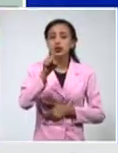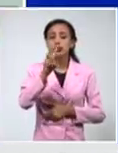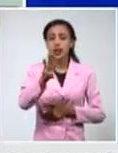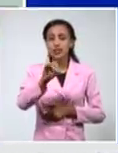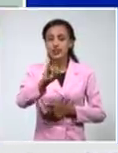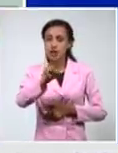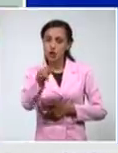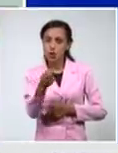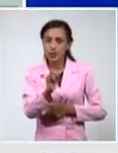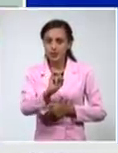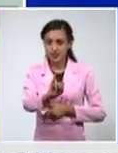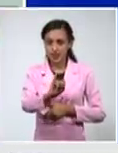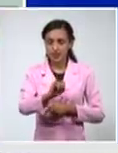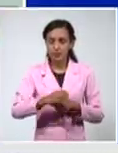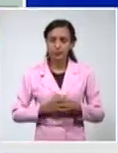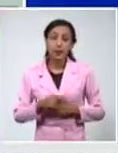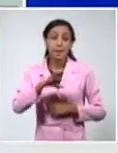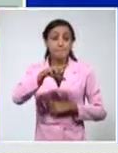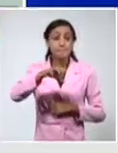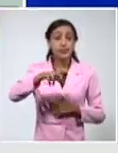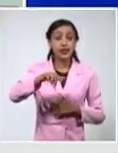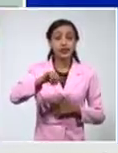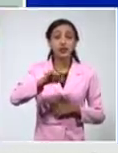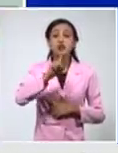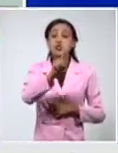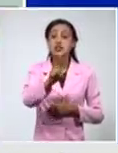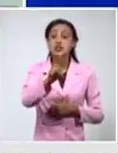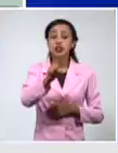136,6, Pinar del Río a